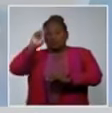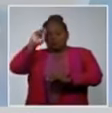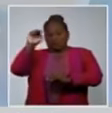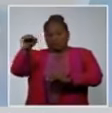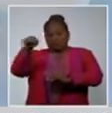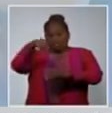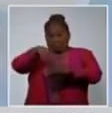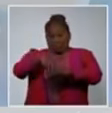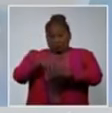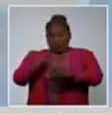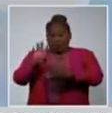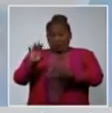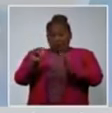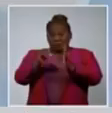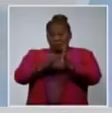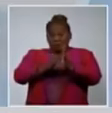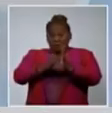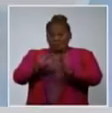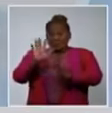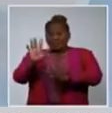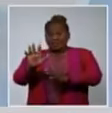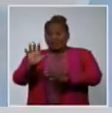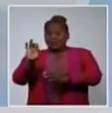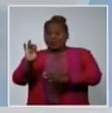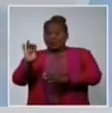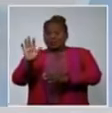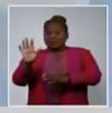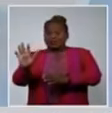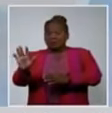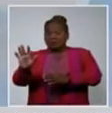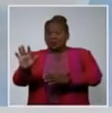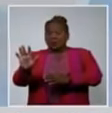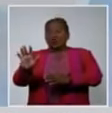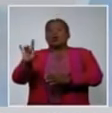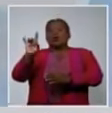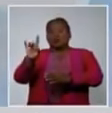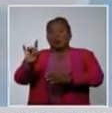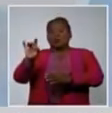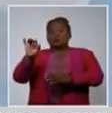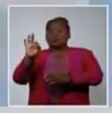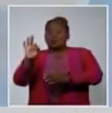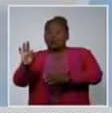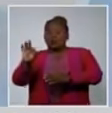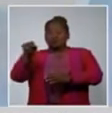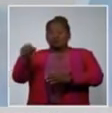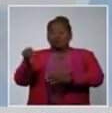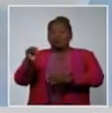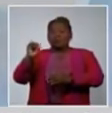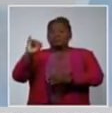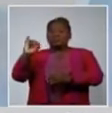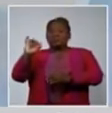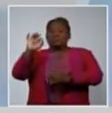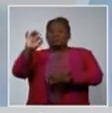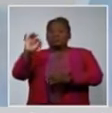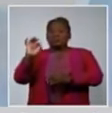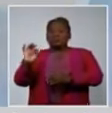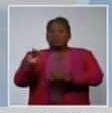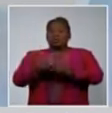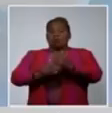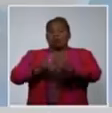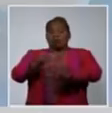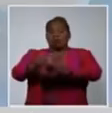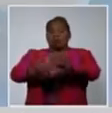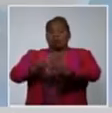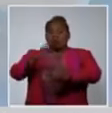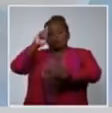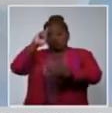en 1575 en el 28,6 por ciento con una revisión clínica estable estamos